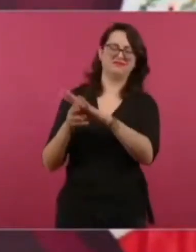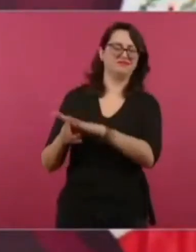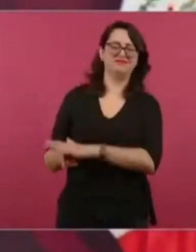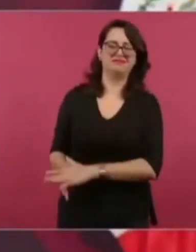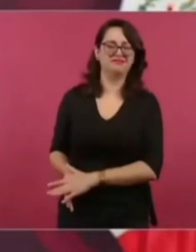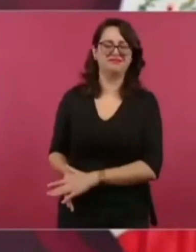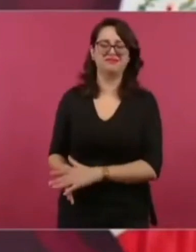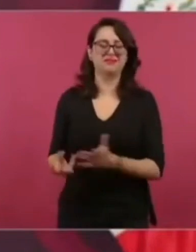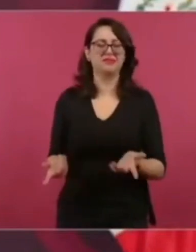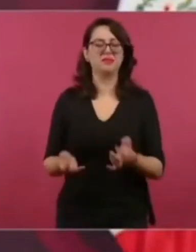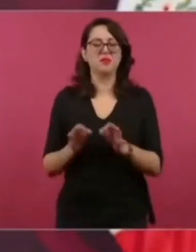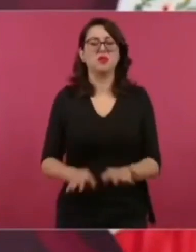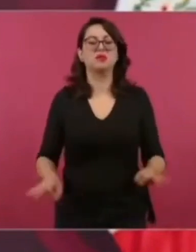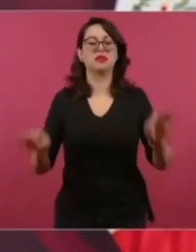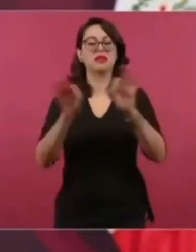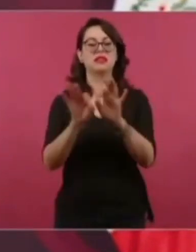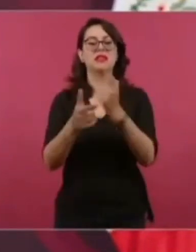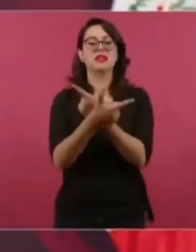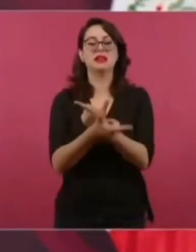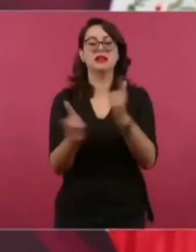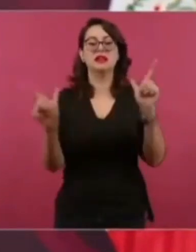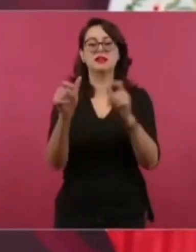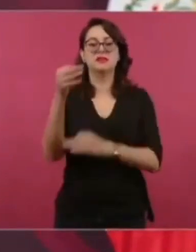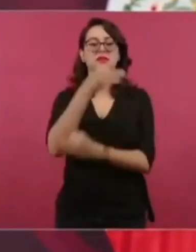garantizar la libertad.